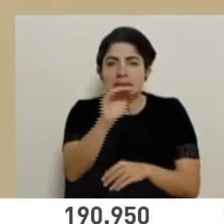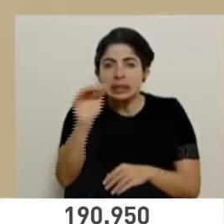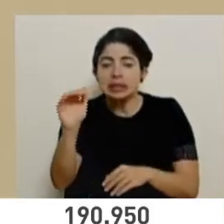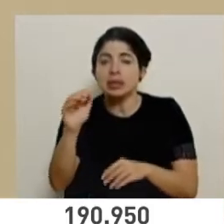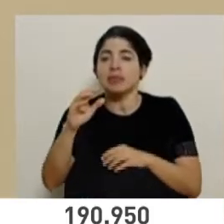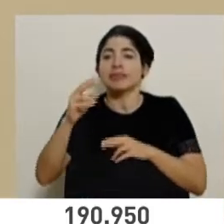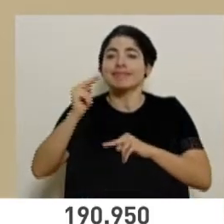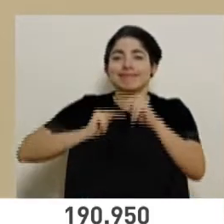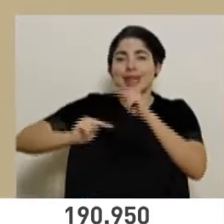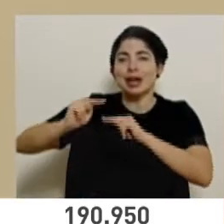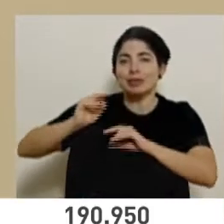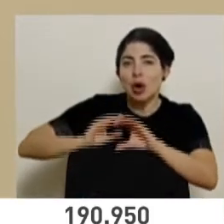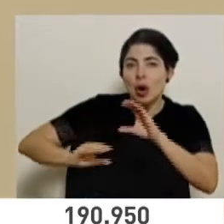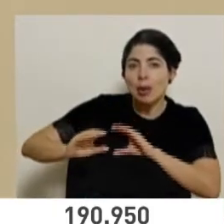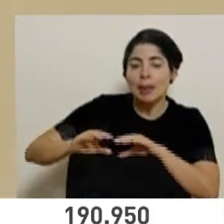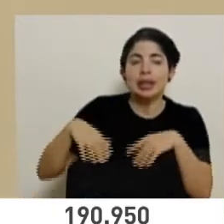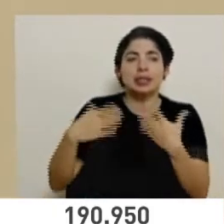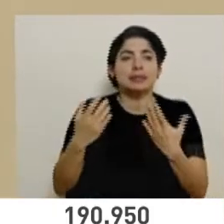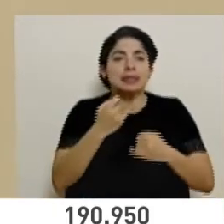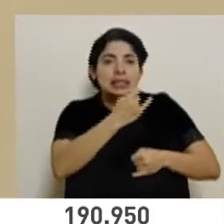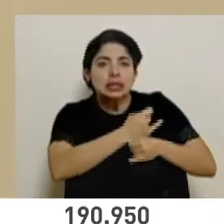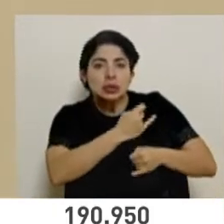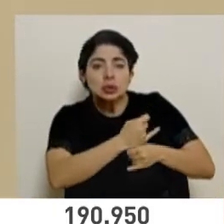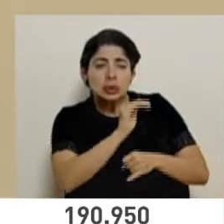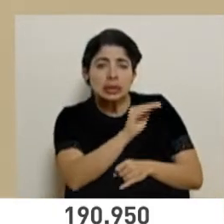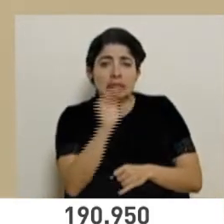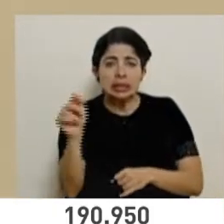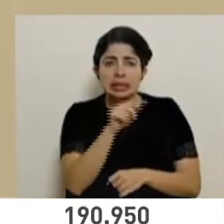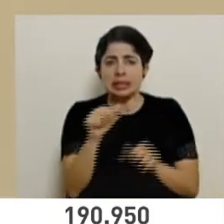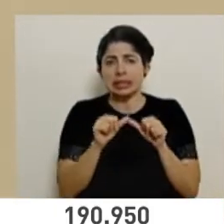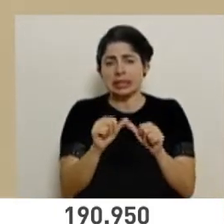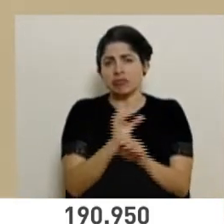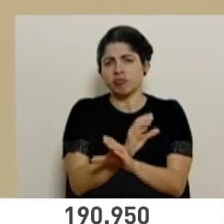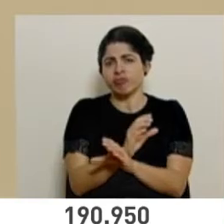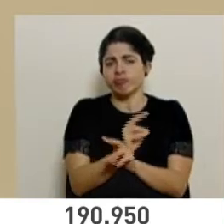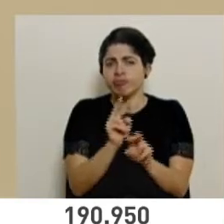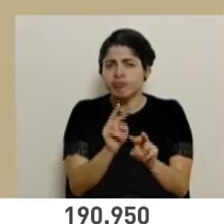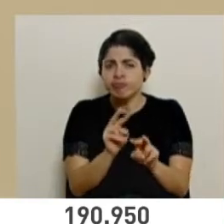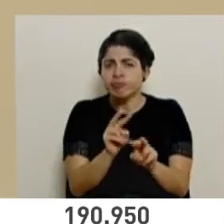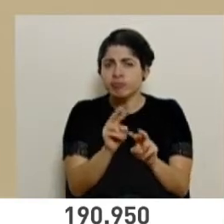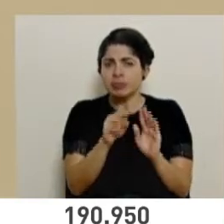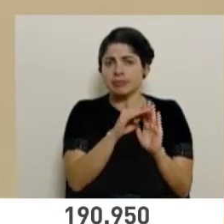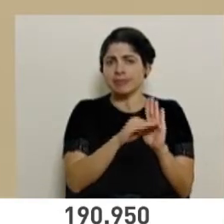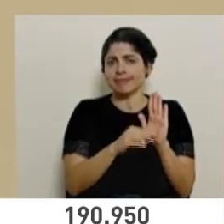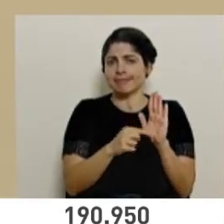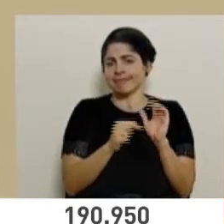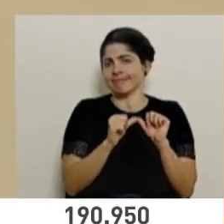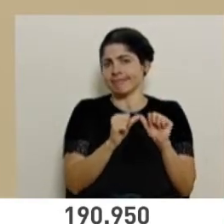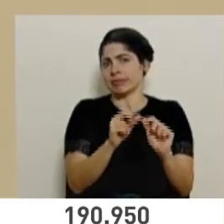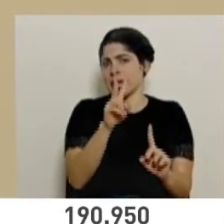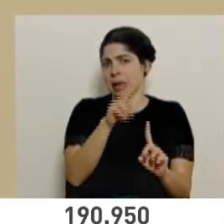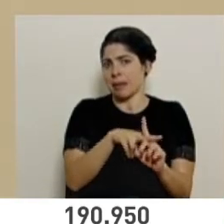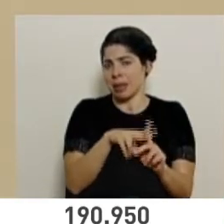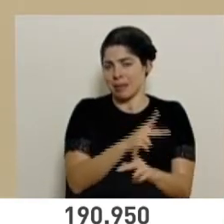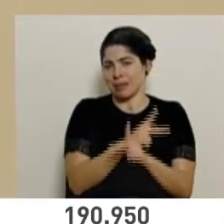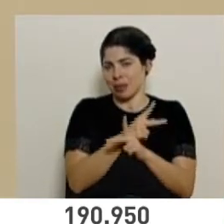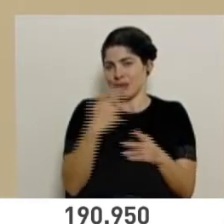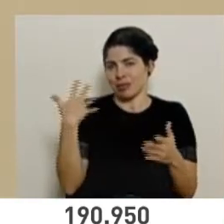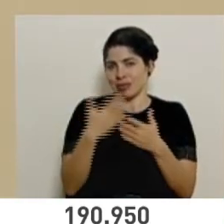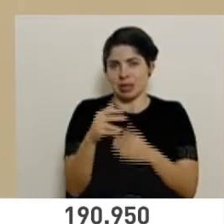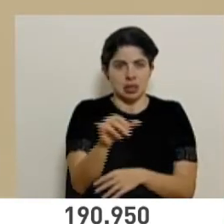los comercios, a las instituciones, para que no bajemos la guardia y sigamos aplicando las medidas de protección que hemos venido